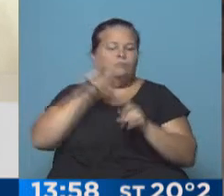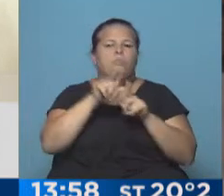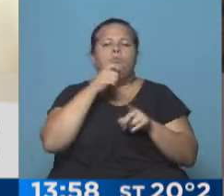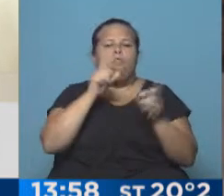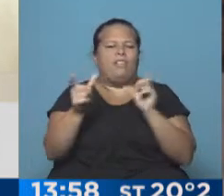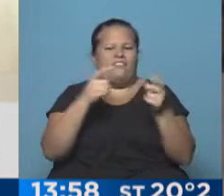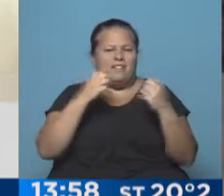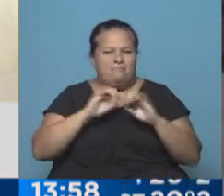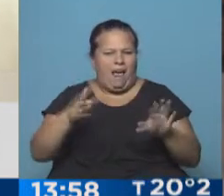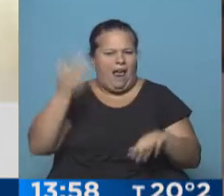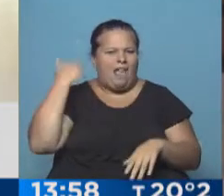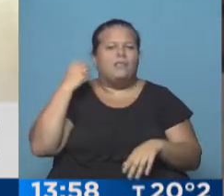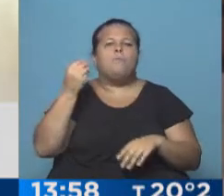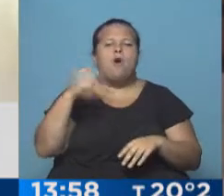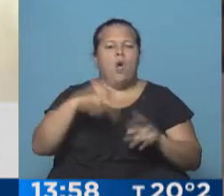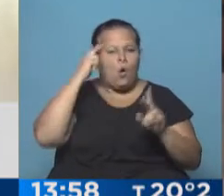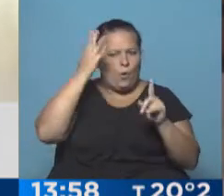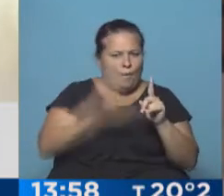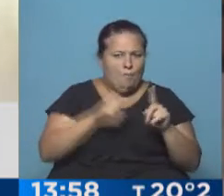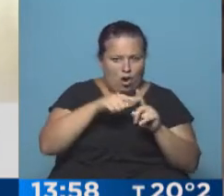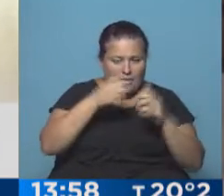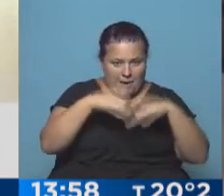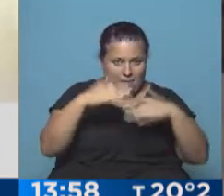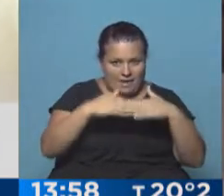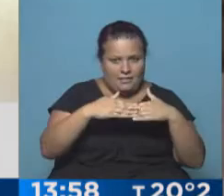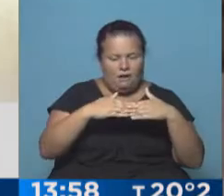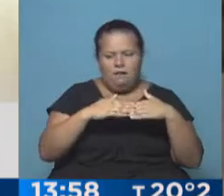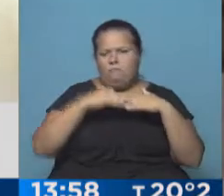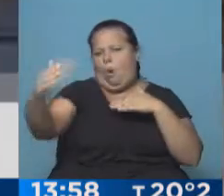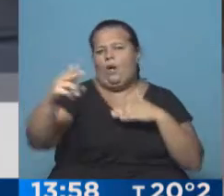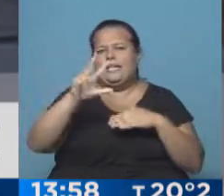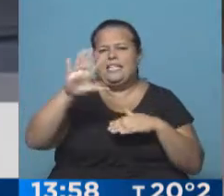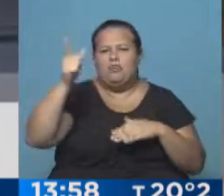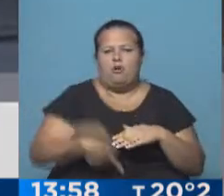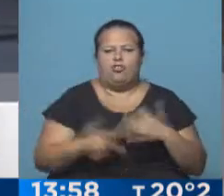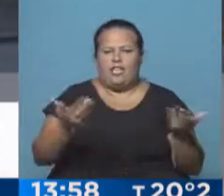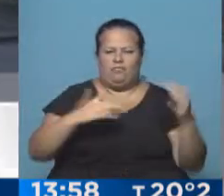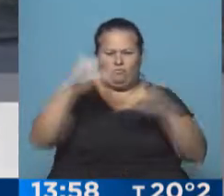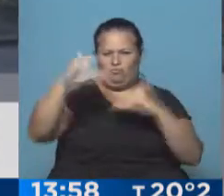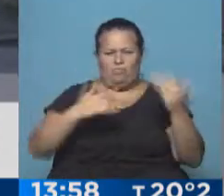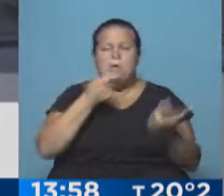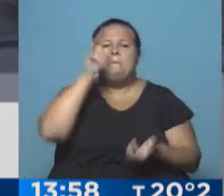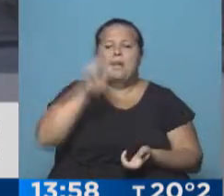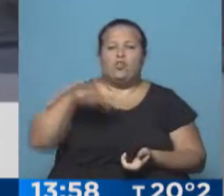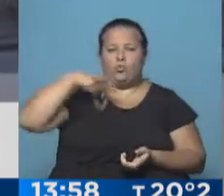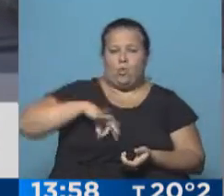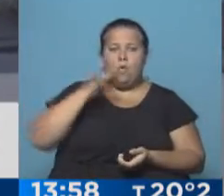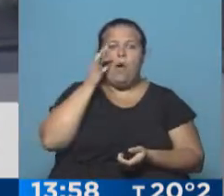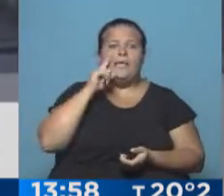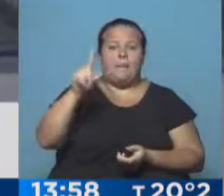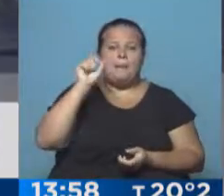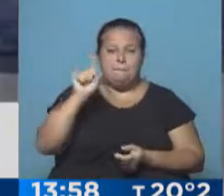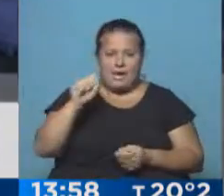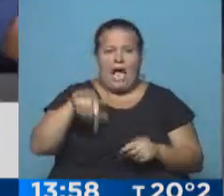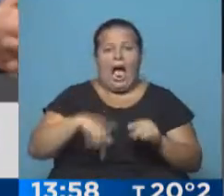queda porque salta del 9 inicial rápidamente al 35% una persona que gana 40 mil pesos